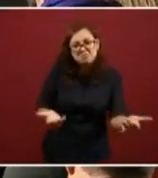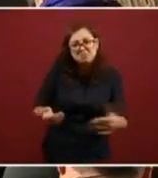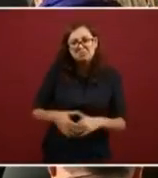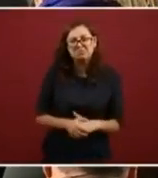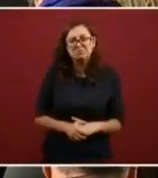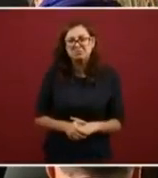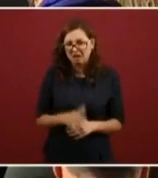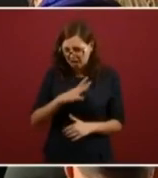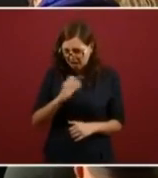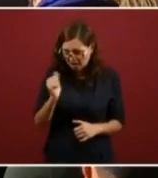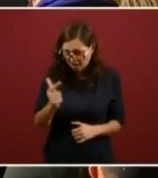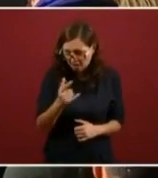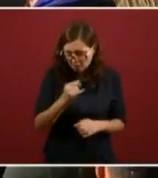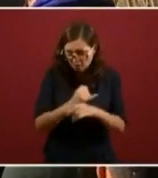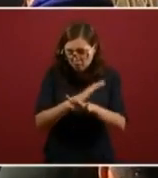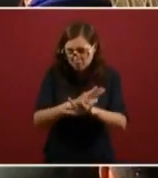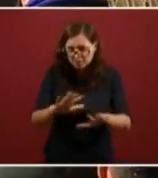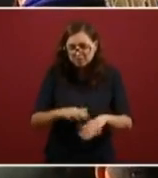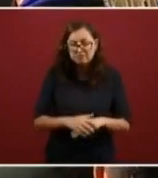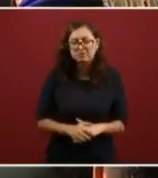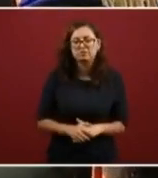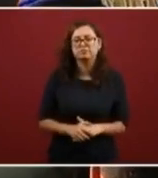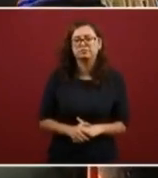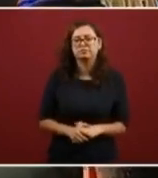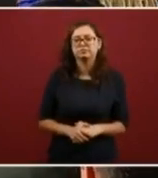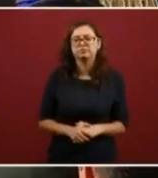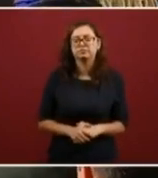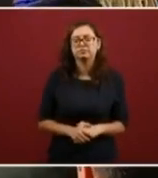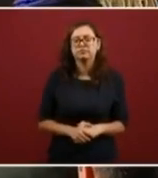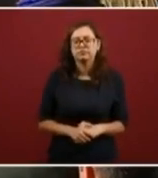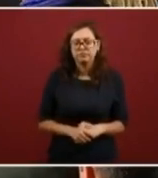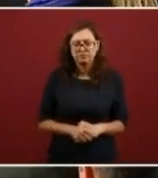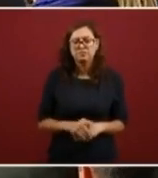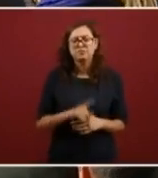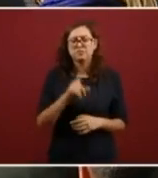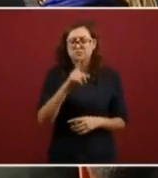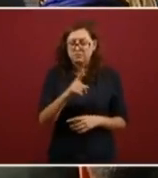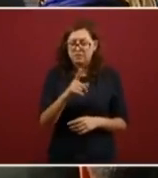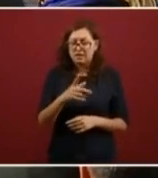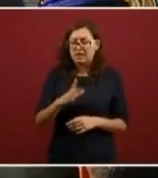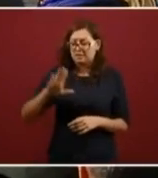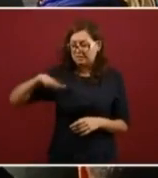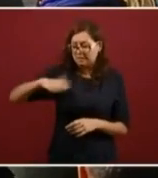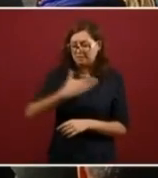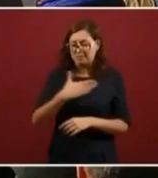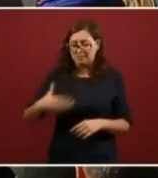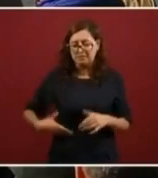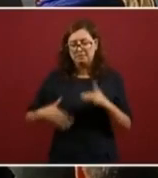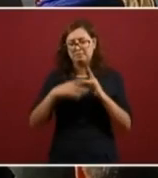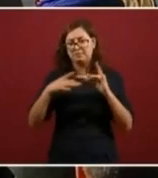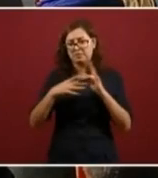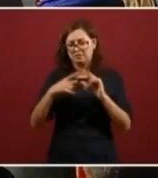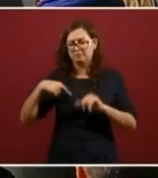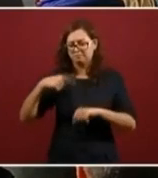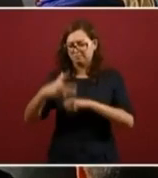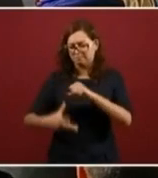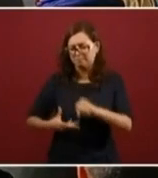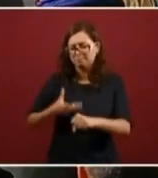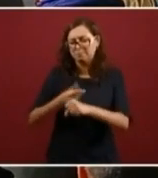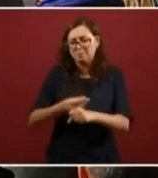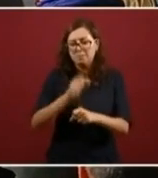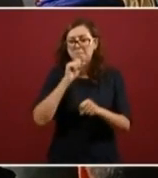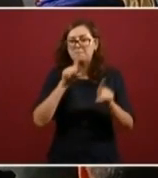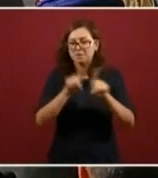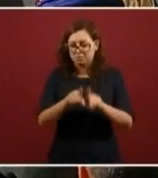Gracias. Complementando lo que señala el presidente y atención a la pregunta que hizo, la primera pregunta, hay que reconocer que el